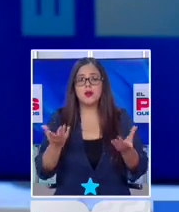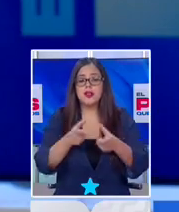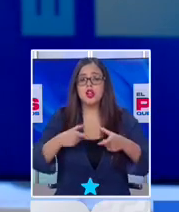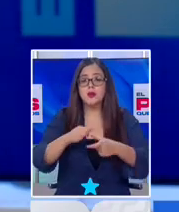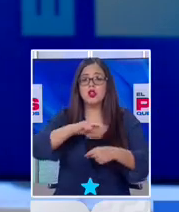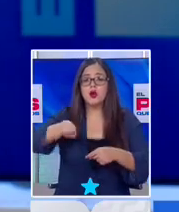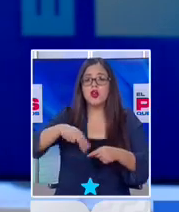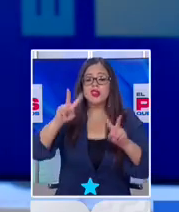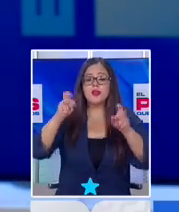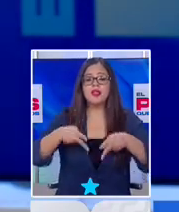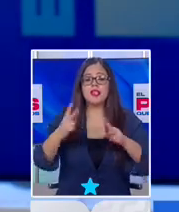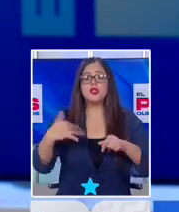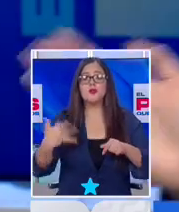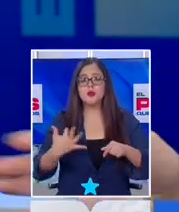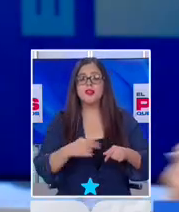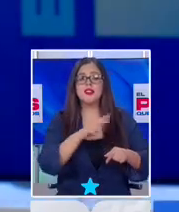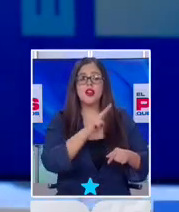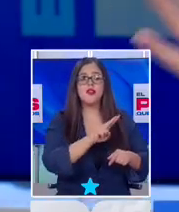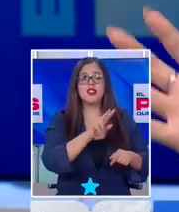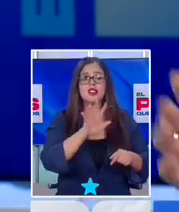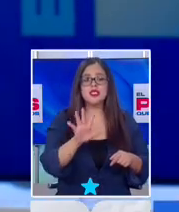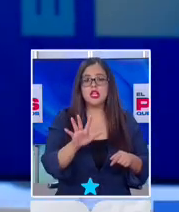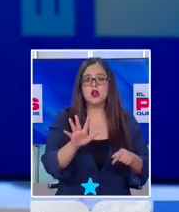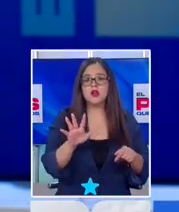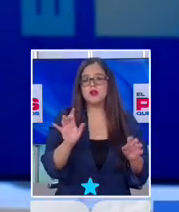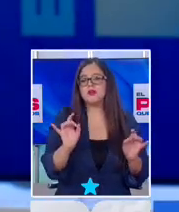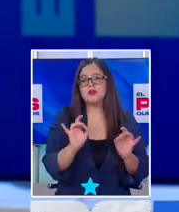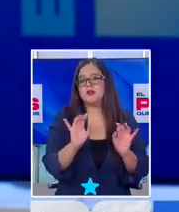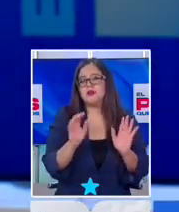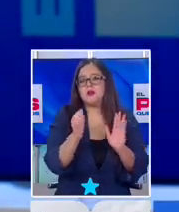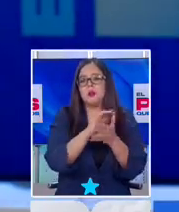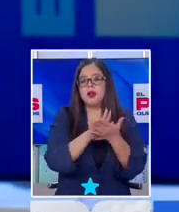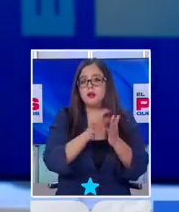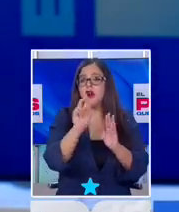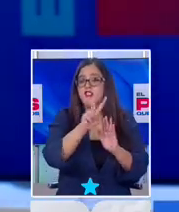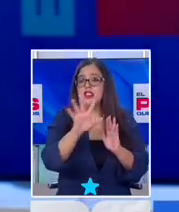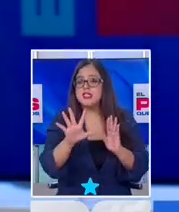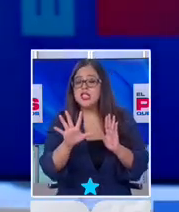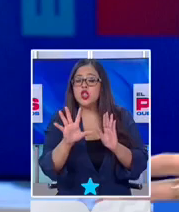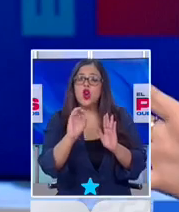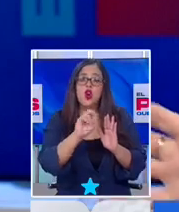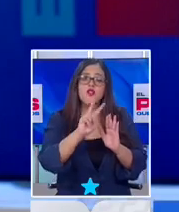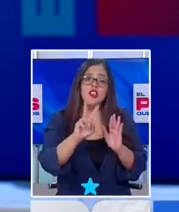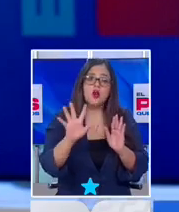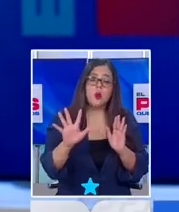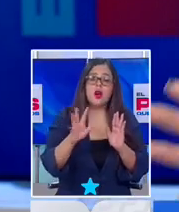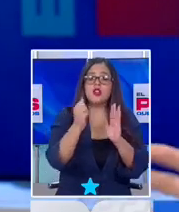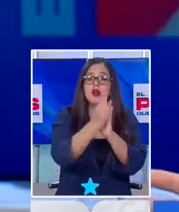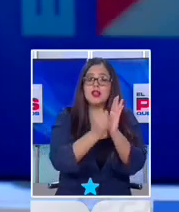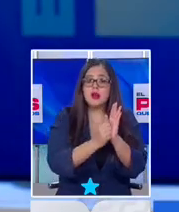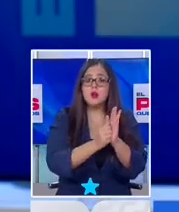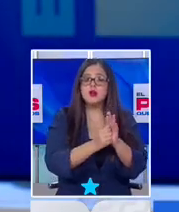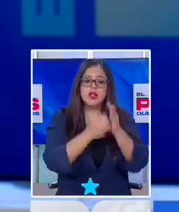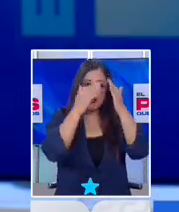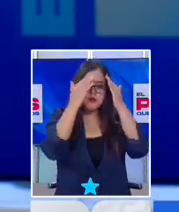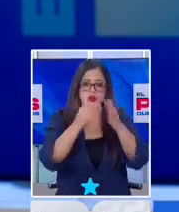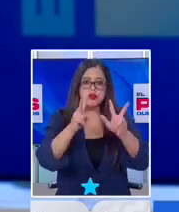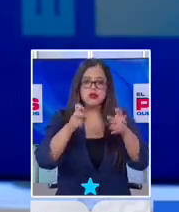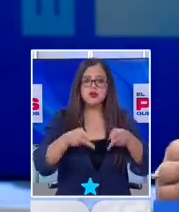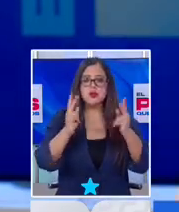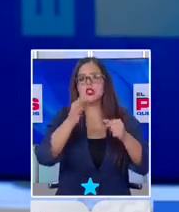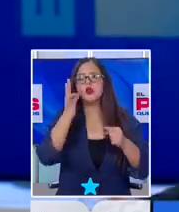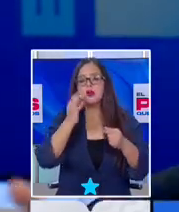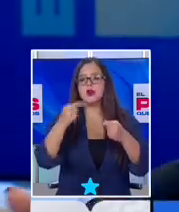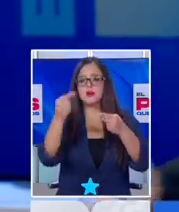nuestra de derechos fundamentales de los 25 por decir algo artículo aprobado 24 tienen mirada derecho humano veo todos y